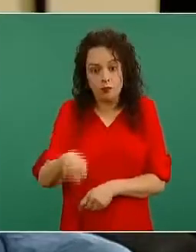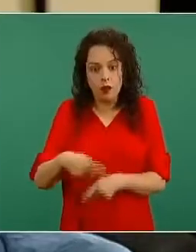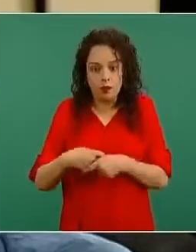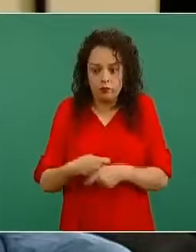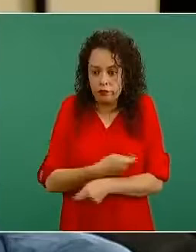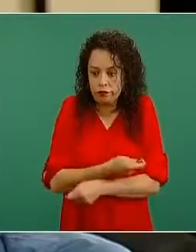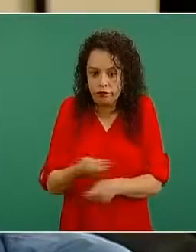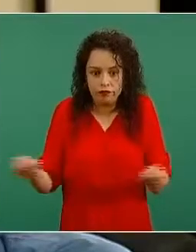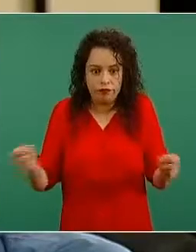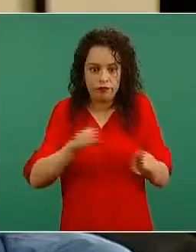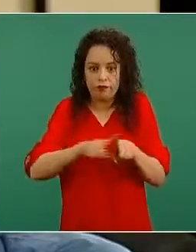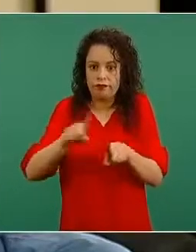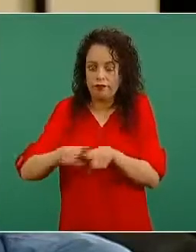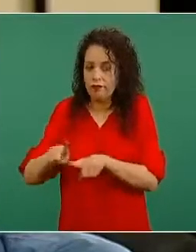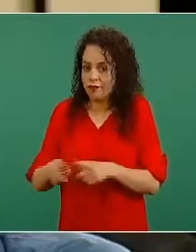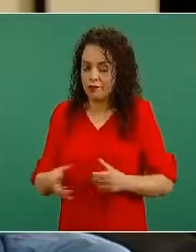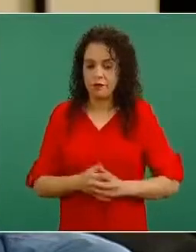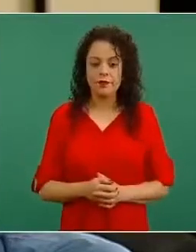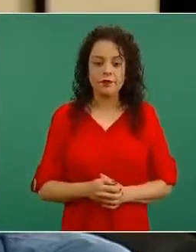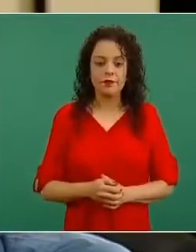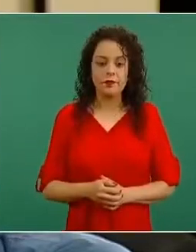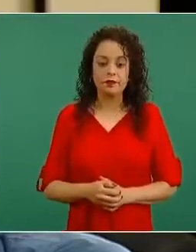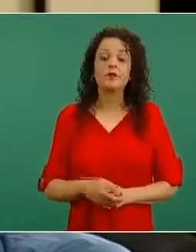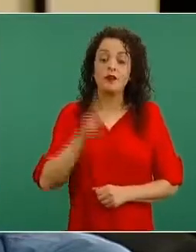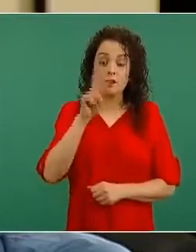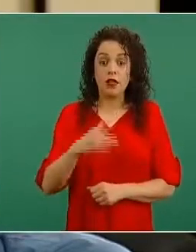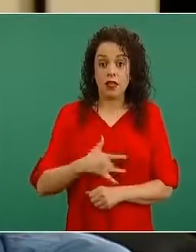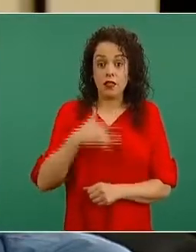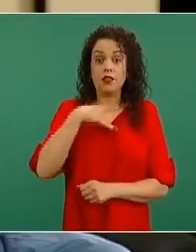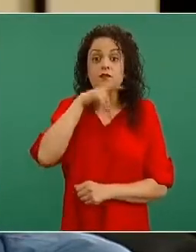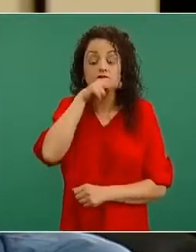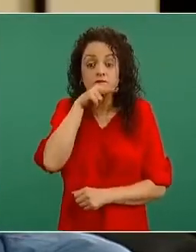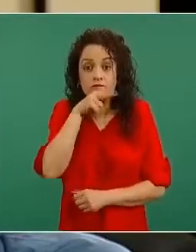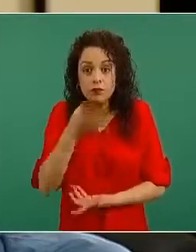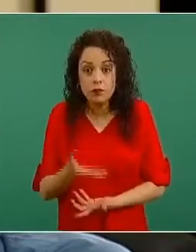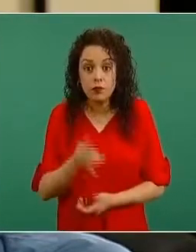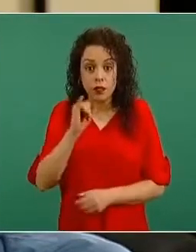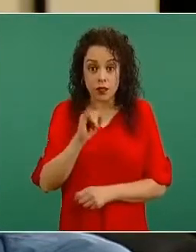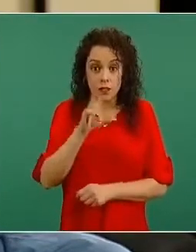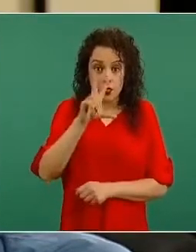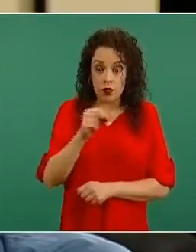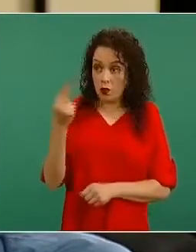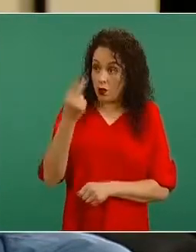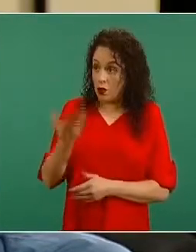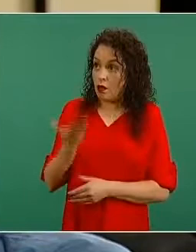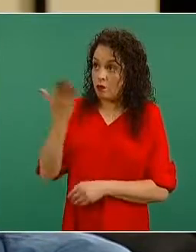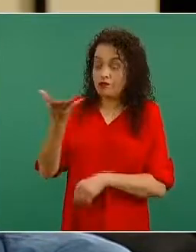los toppers, y están preocupados porque no saben si van a tener que conseguir una licencia para